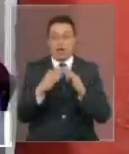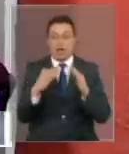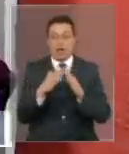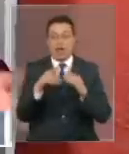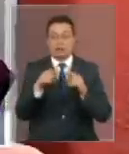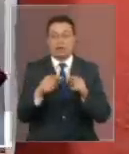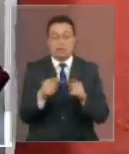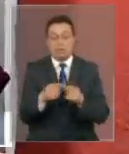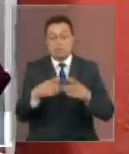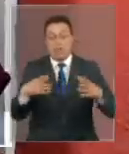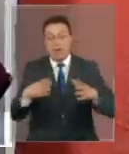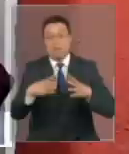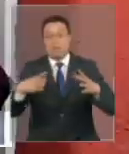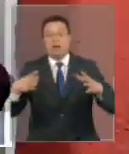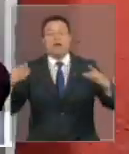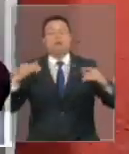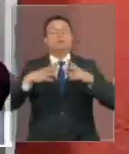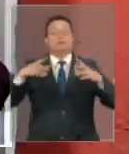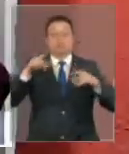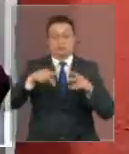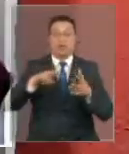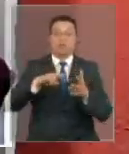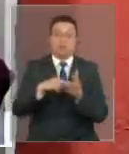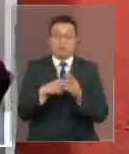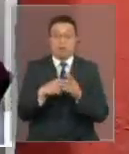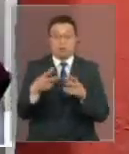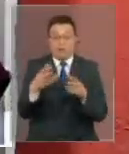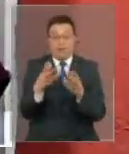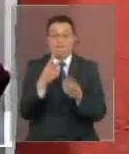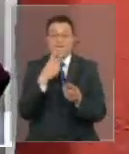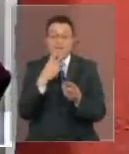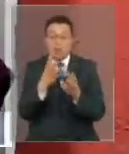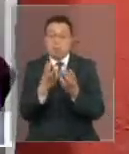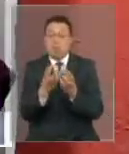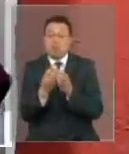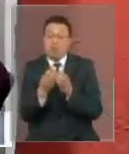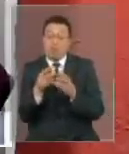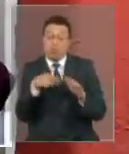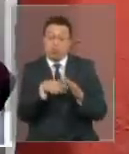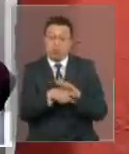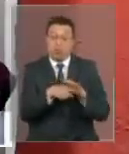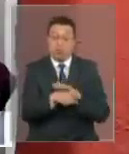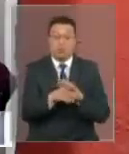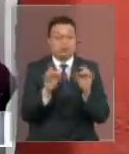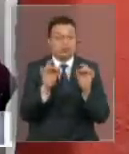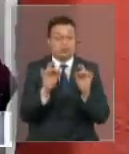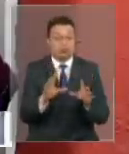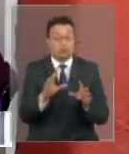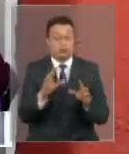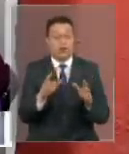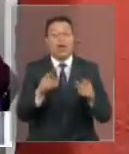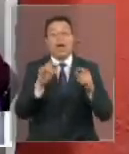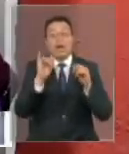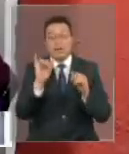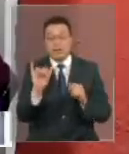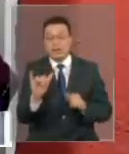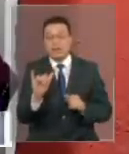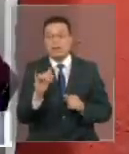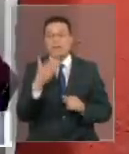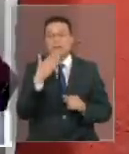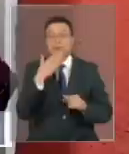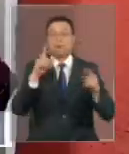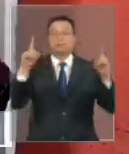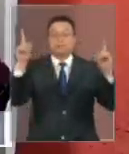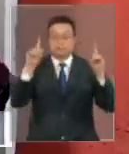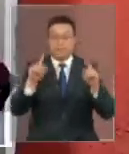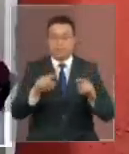donde se hacen ampliaciones mal hechas, y eso trae consigo tanto los problemas típicos del hacinamiento como